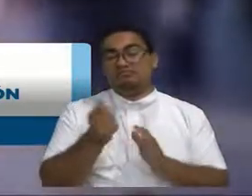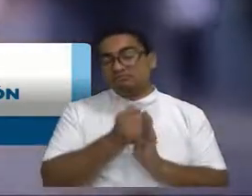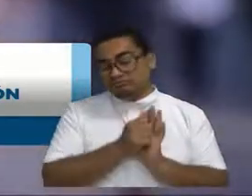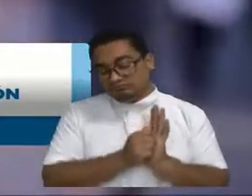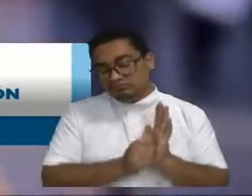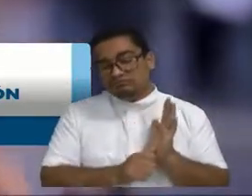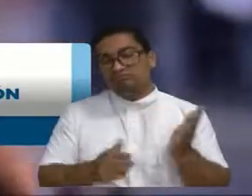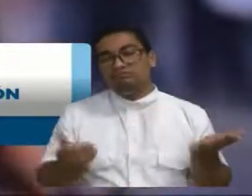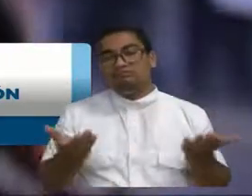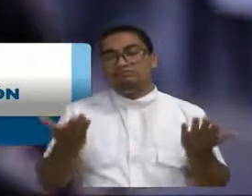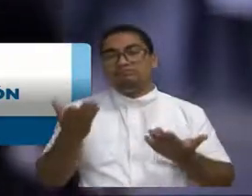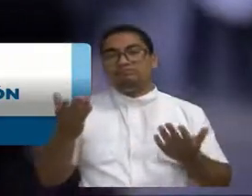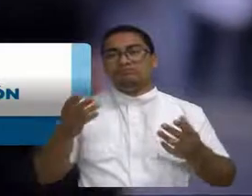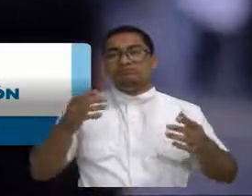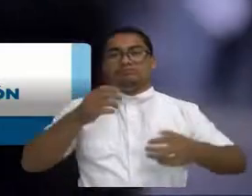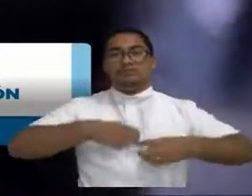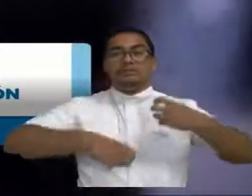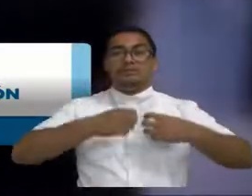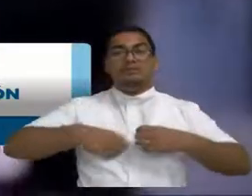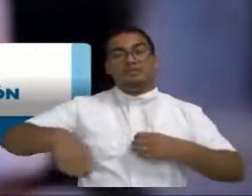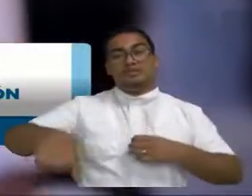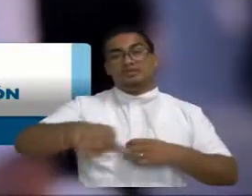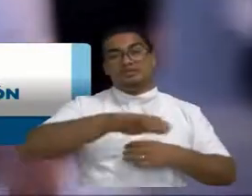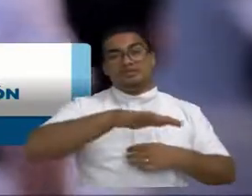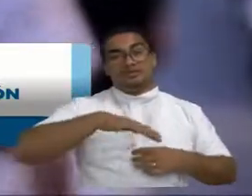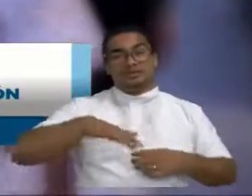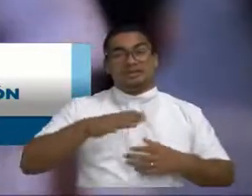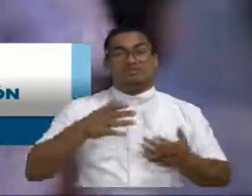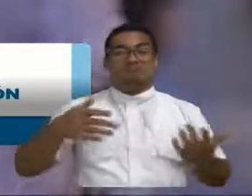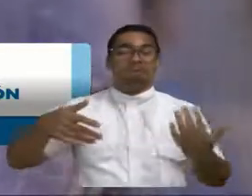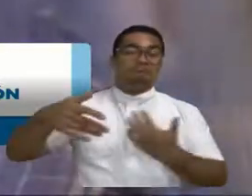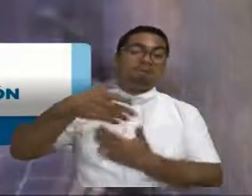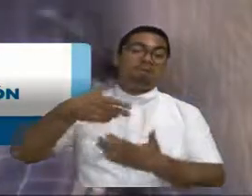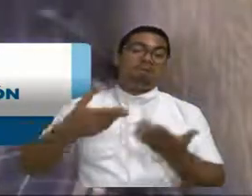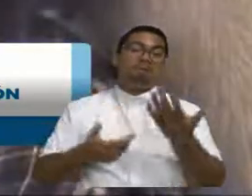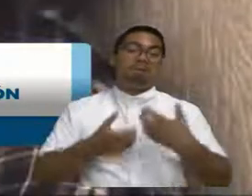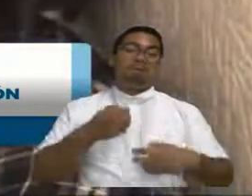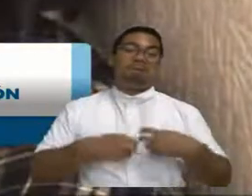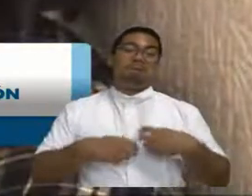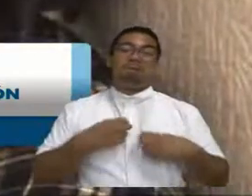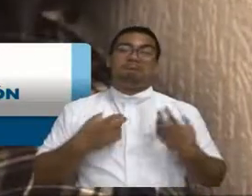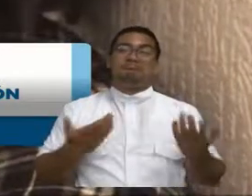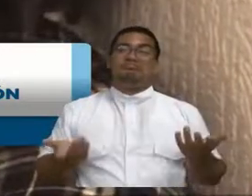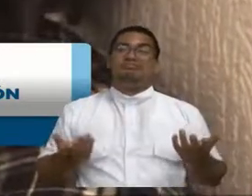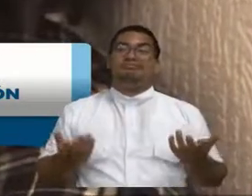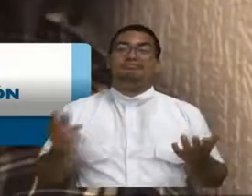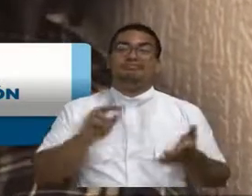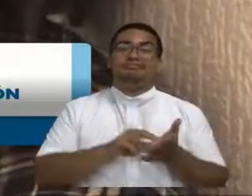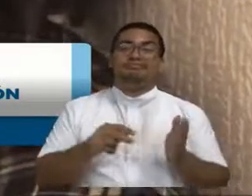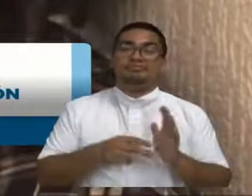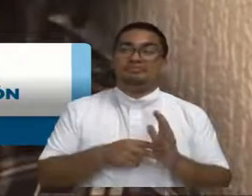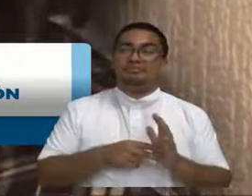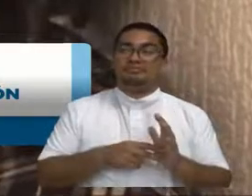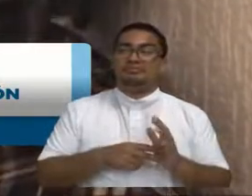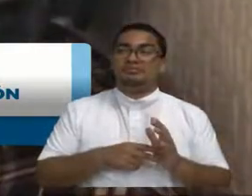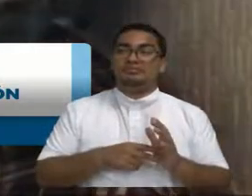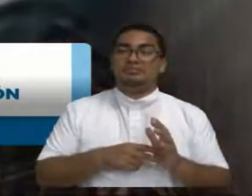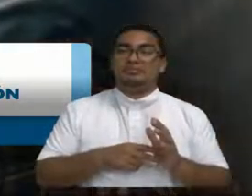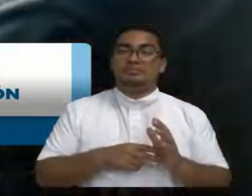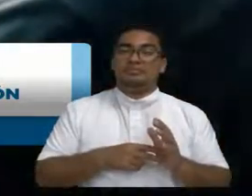factores sociales y ambientales influyen en gran medida. Es lo que decía usted. ¿Tiene una pareja que apoya o que no la